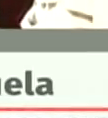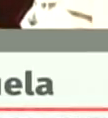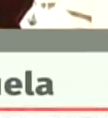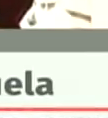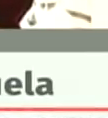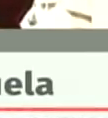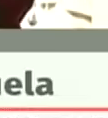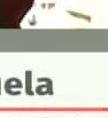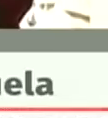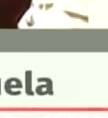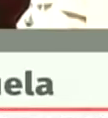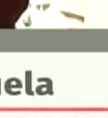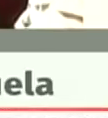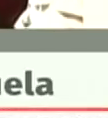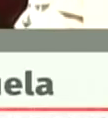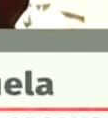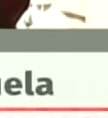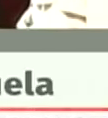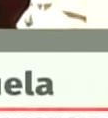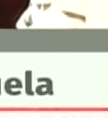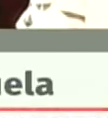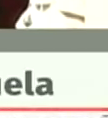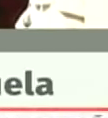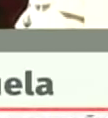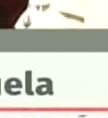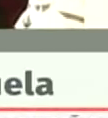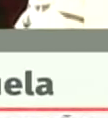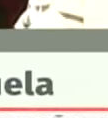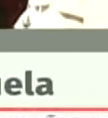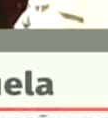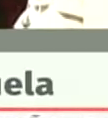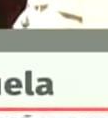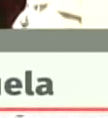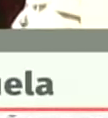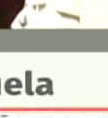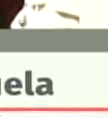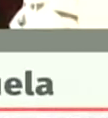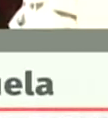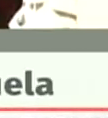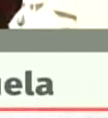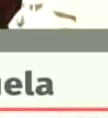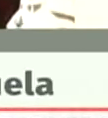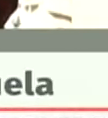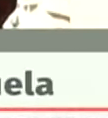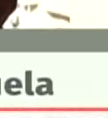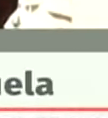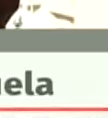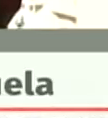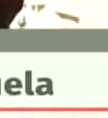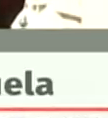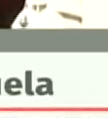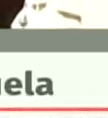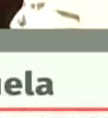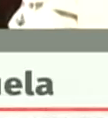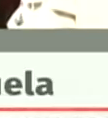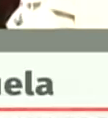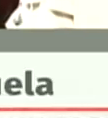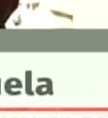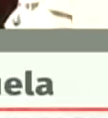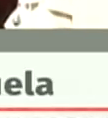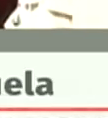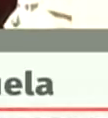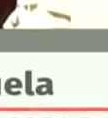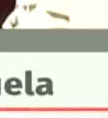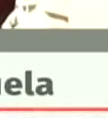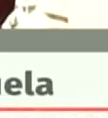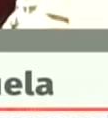militares del régimen de Maduro están a tiempo de renunciar y de rechazar a Nicolás Maduro y